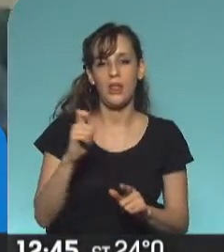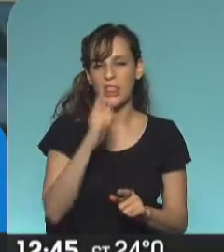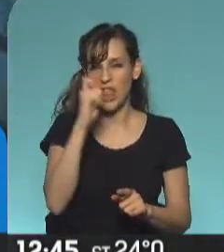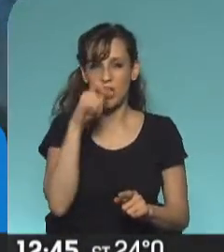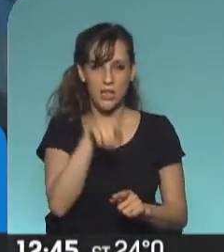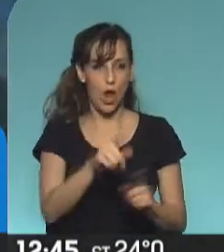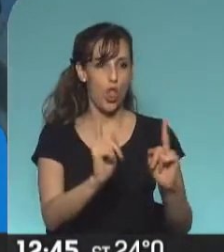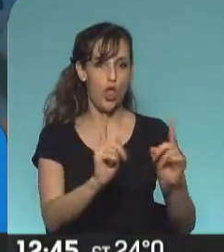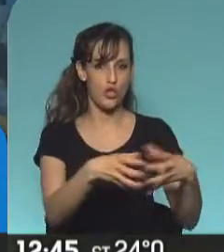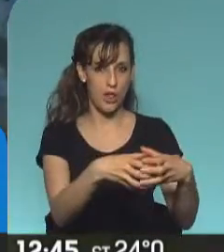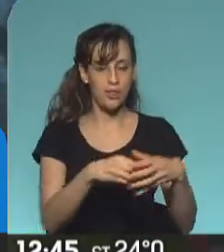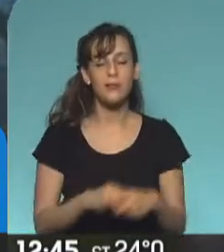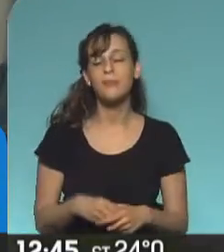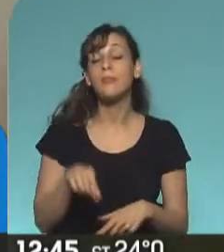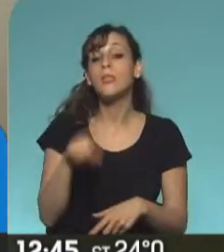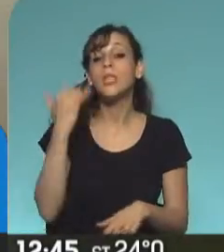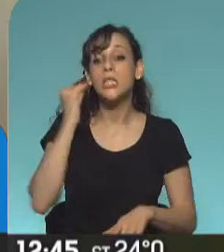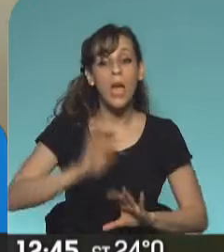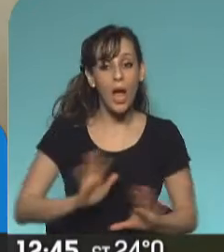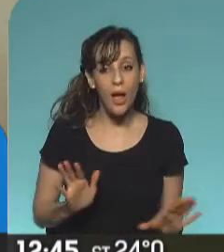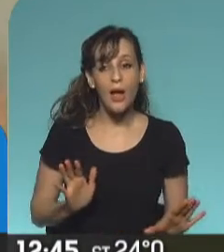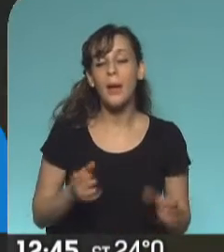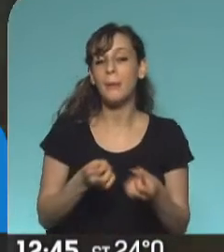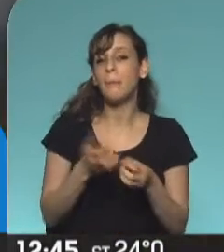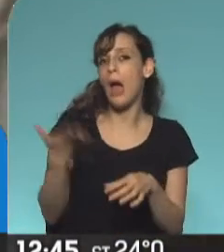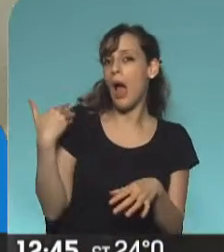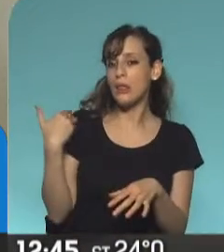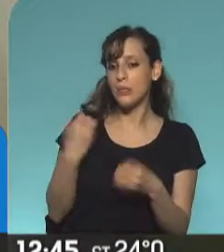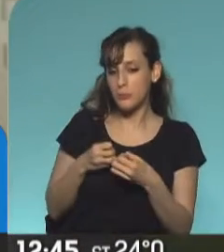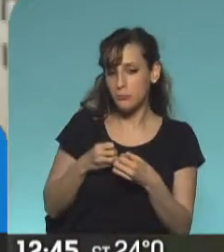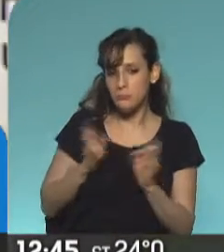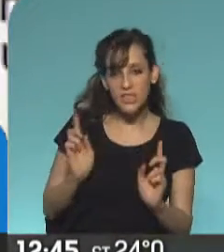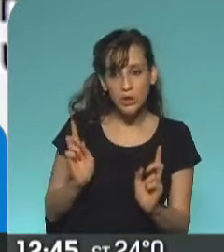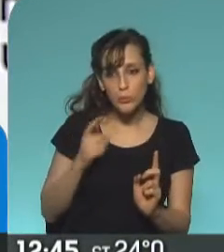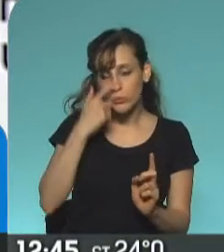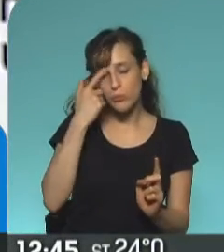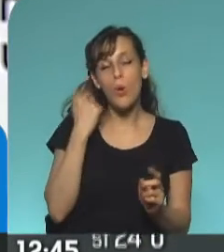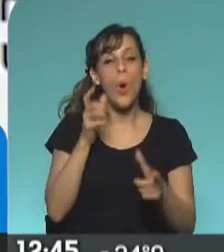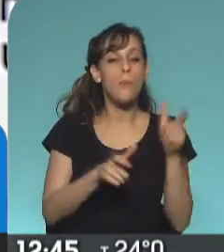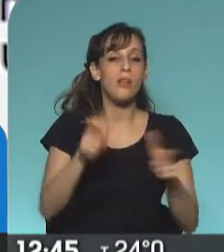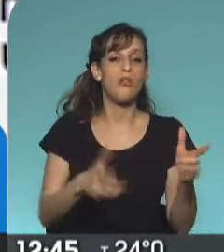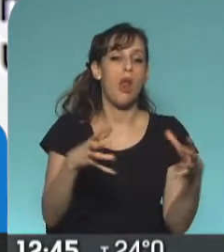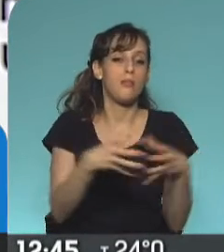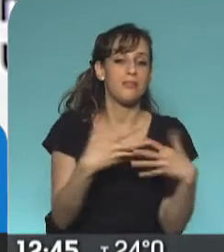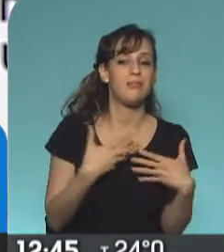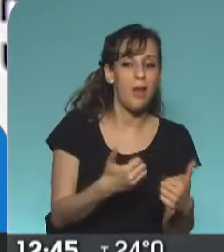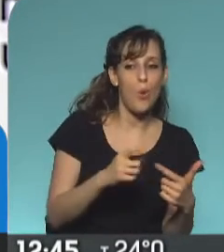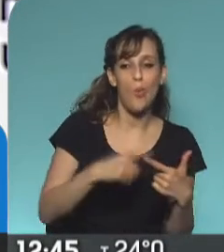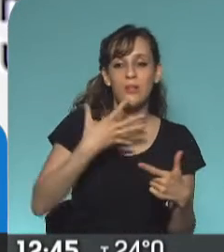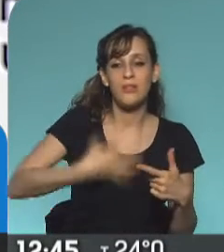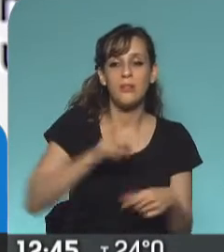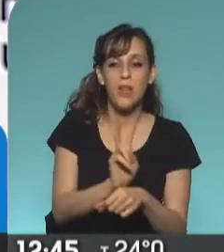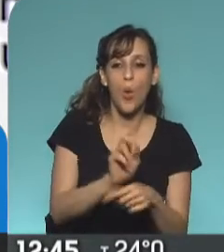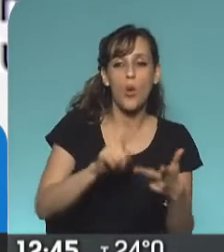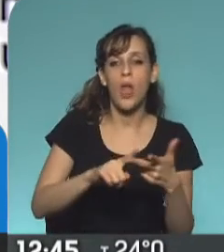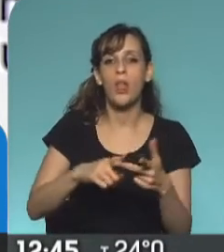una estrategia de testeo que ya hemos implementado de otras maneras con los trabajadores de la salud con los trabajadores de la seguridad con los trabajadores de